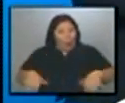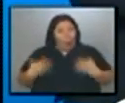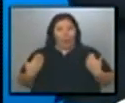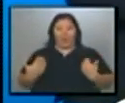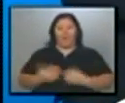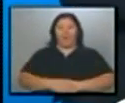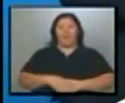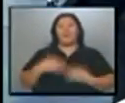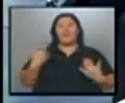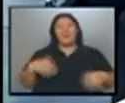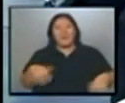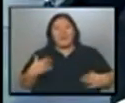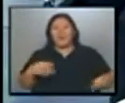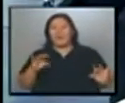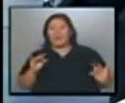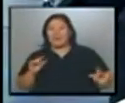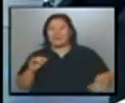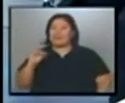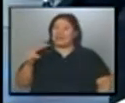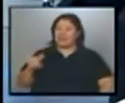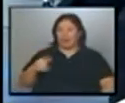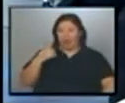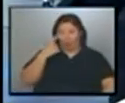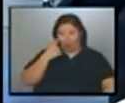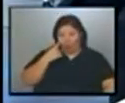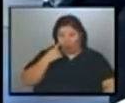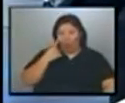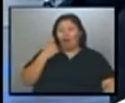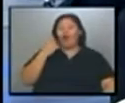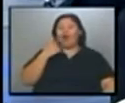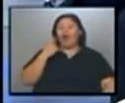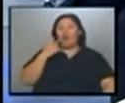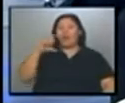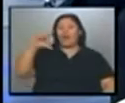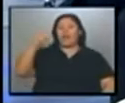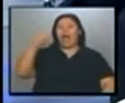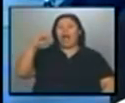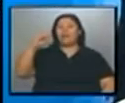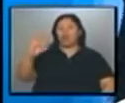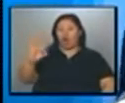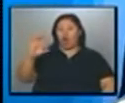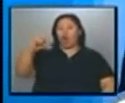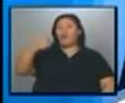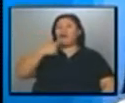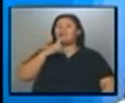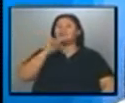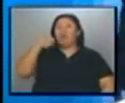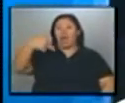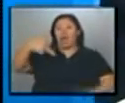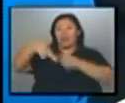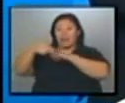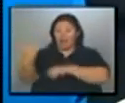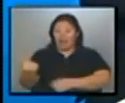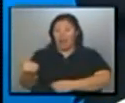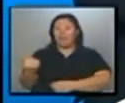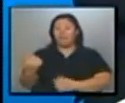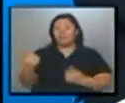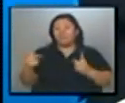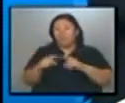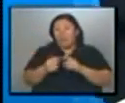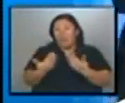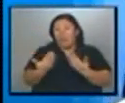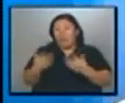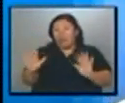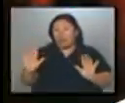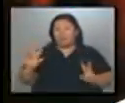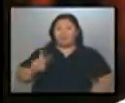Es un ser humano, ¿eh? O más que se llame Cacho Castaña, es un ser humano que tiene sus problemas. La revista Gente tiene en su tapa la foto de Tinelli,